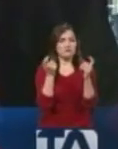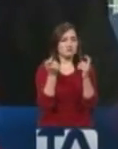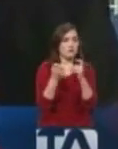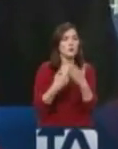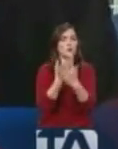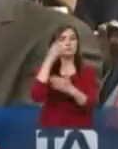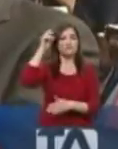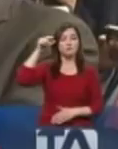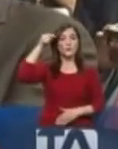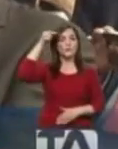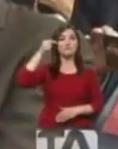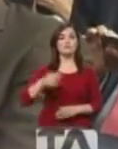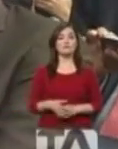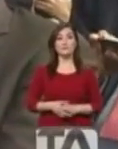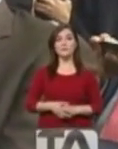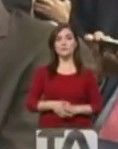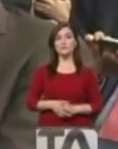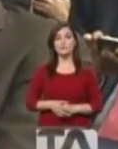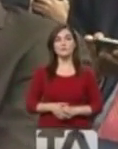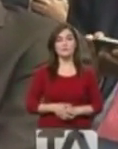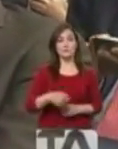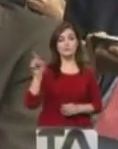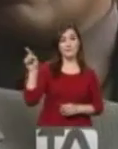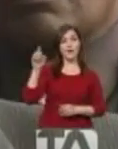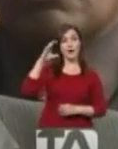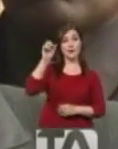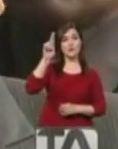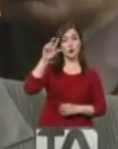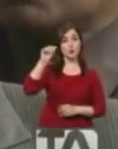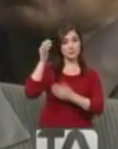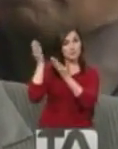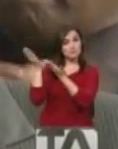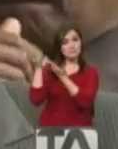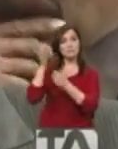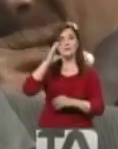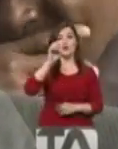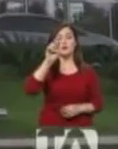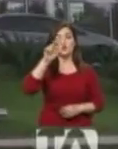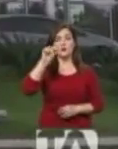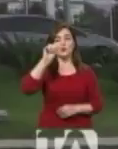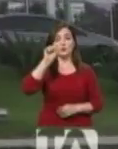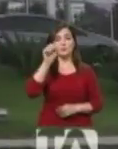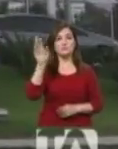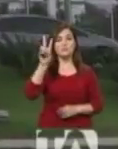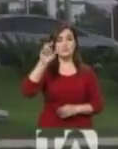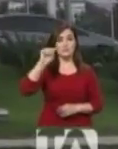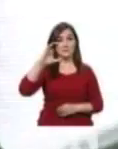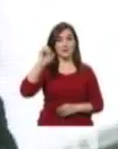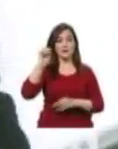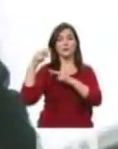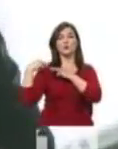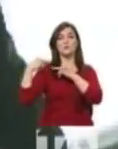un nuevo gobierno. Carlos Baca Mancheno será quien se encargue de investigar el escándalo de corrupción internacional de